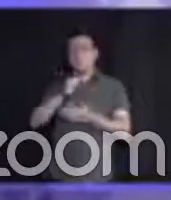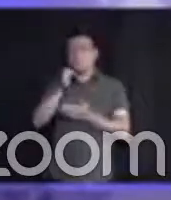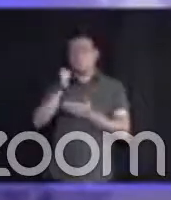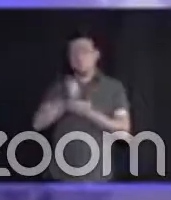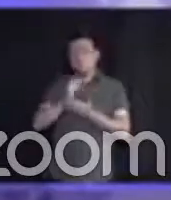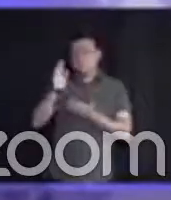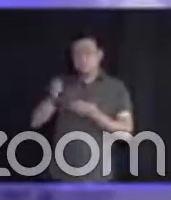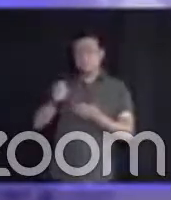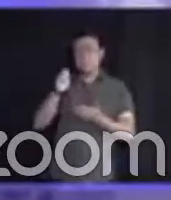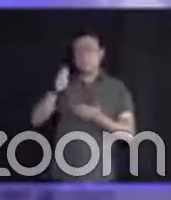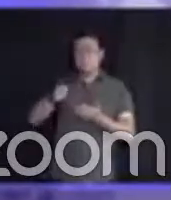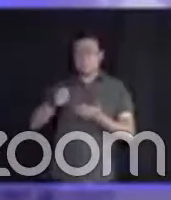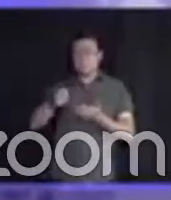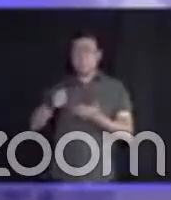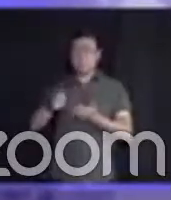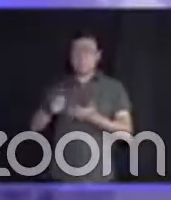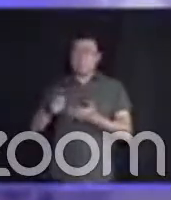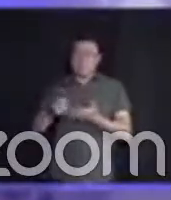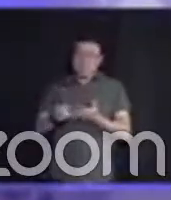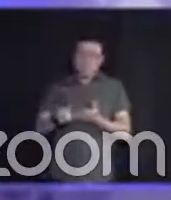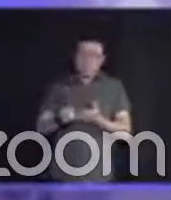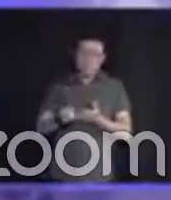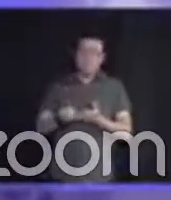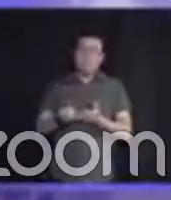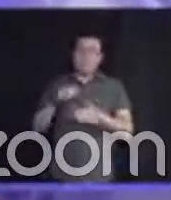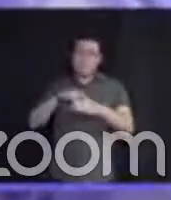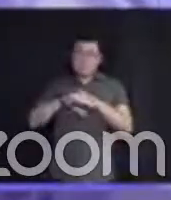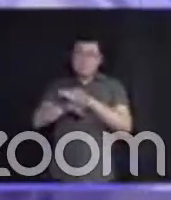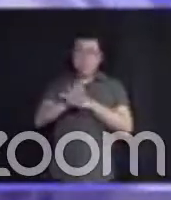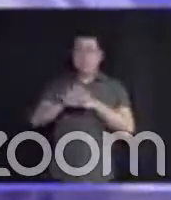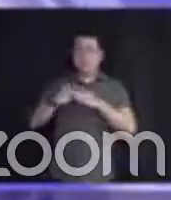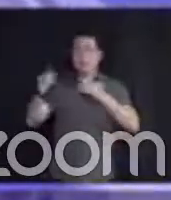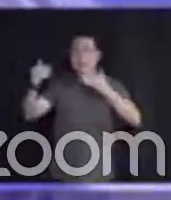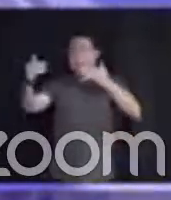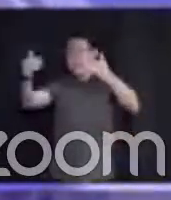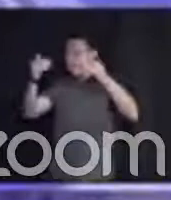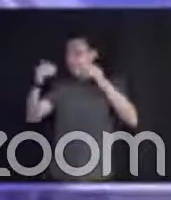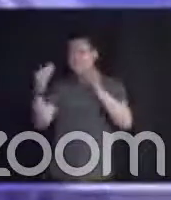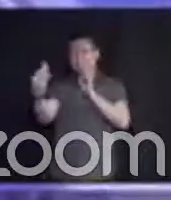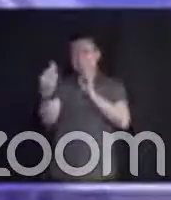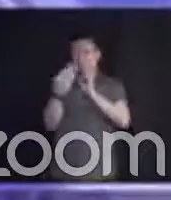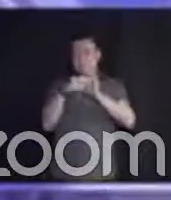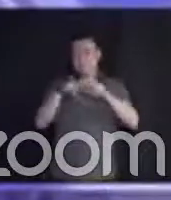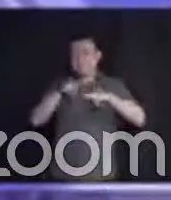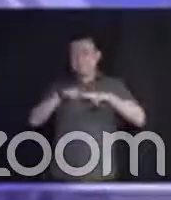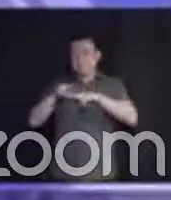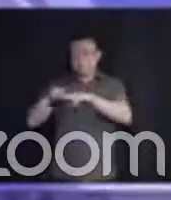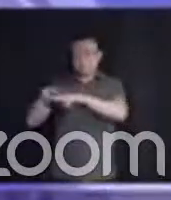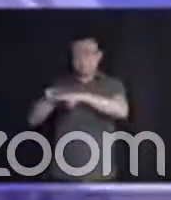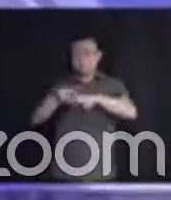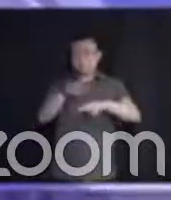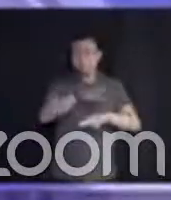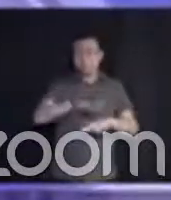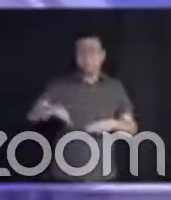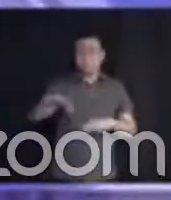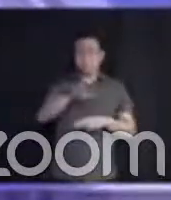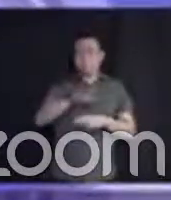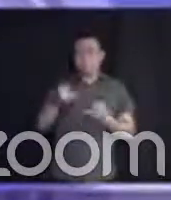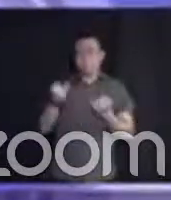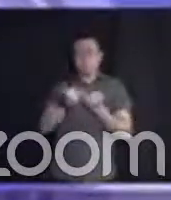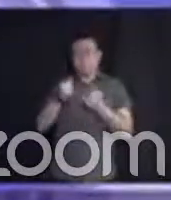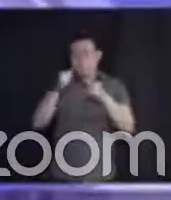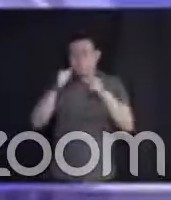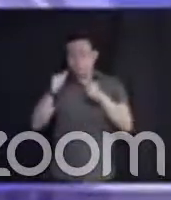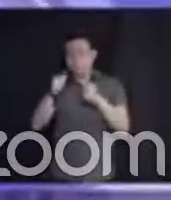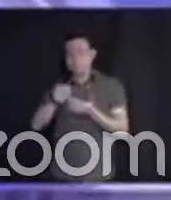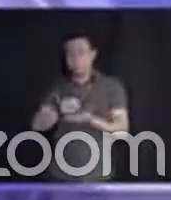incluye la entrada y el lugar preferencial para el evento, hasta el frente del evento y todos los servicios que obviamente